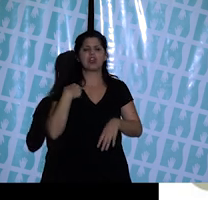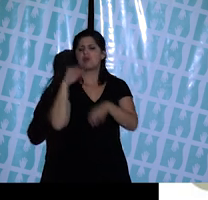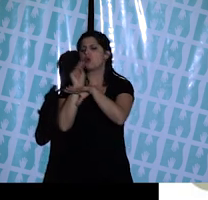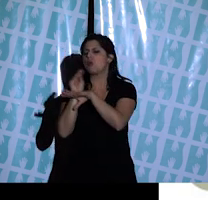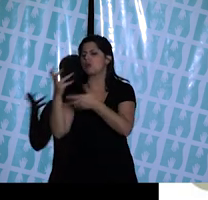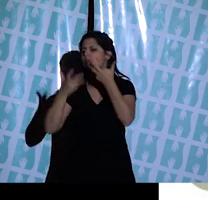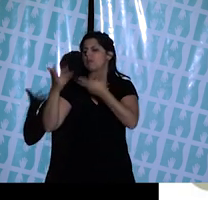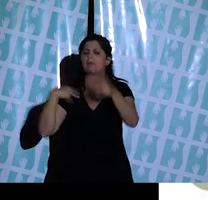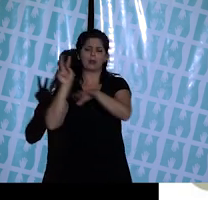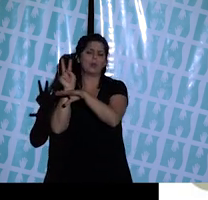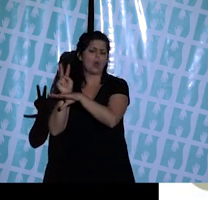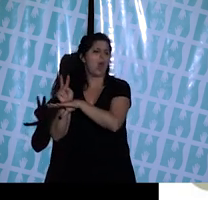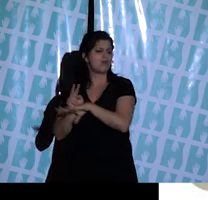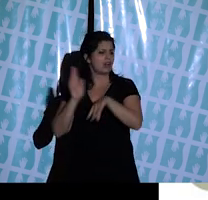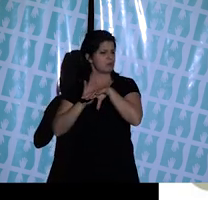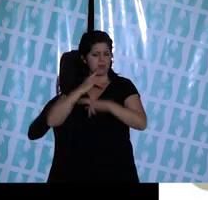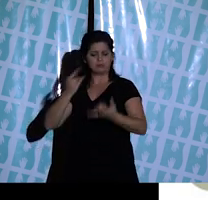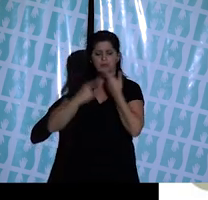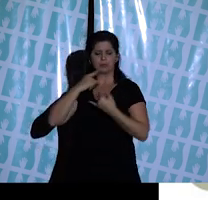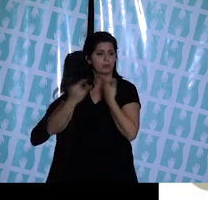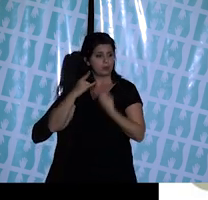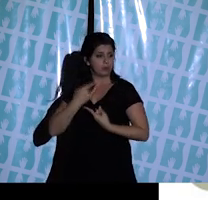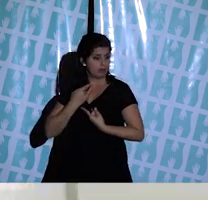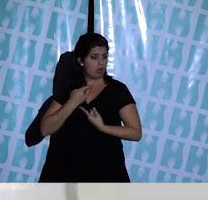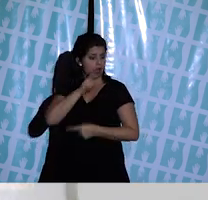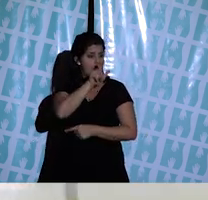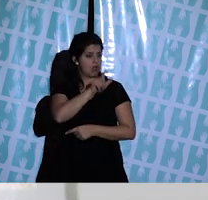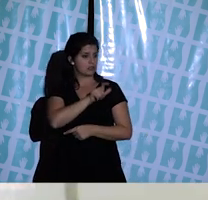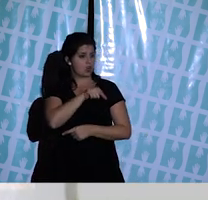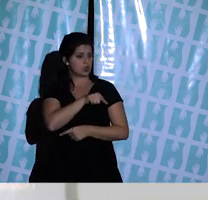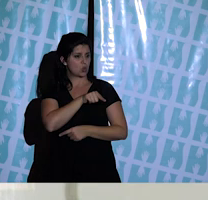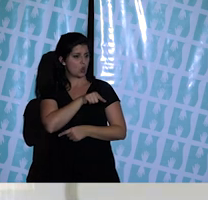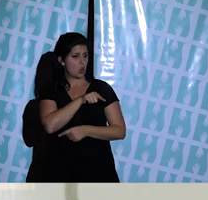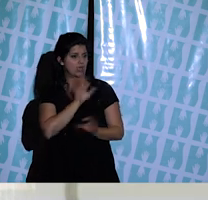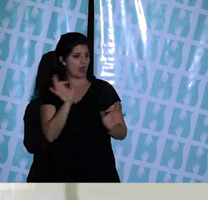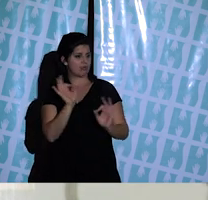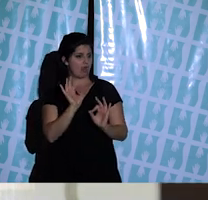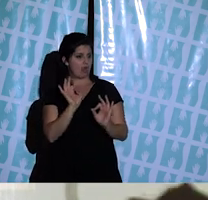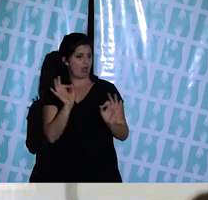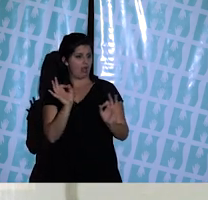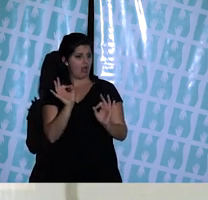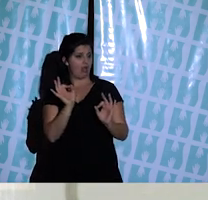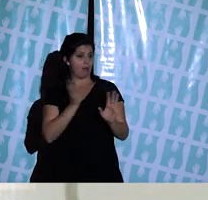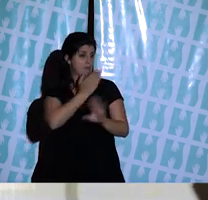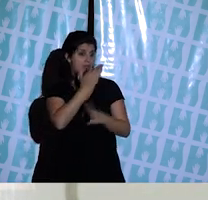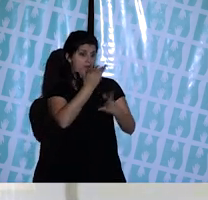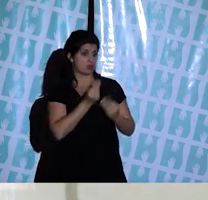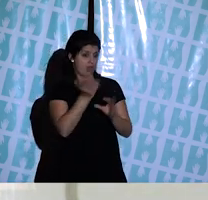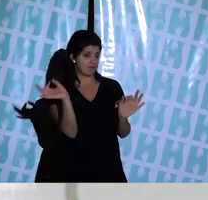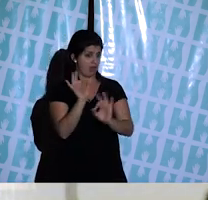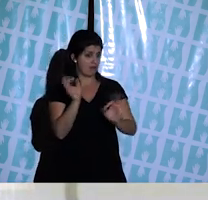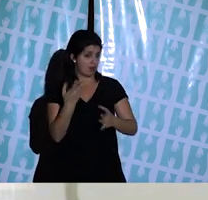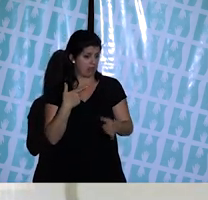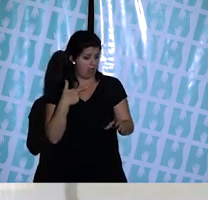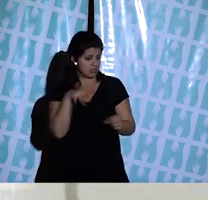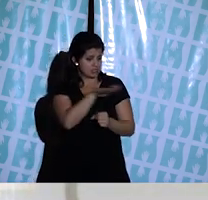se hace cargo de todas las responsabilidades, con lo cual el adicto, su esposo, nunca pide ayuda, porque está en una situación